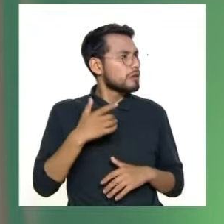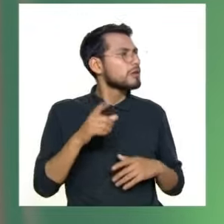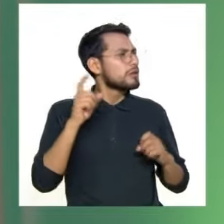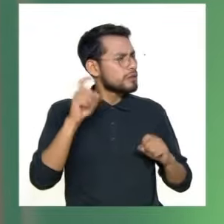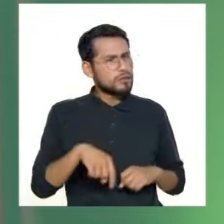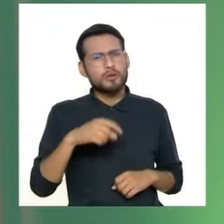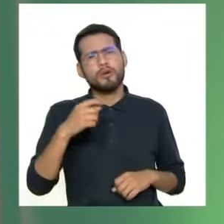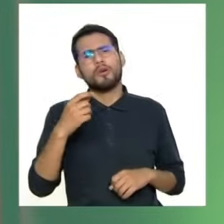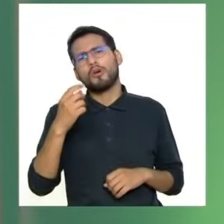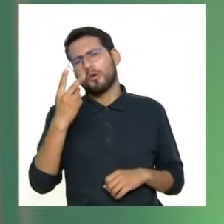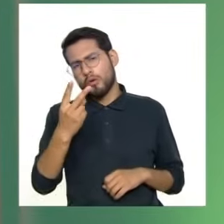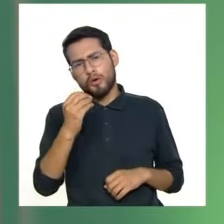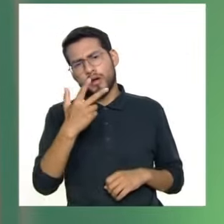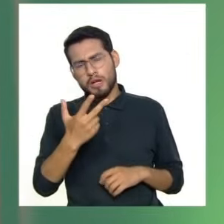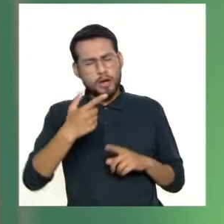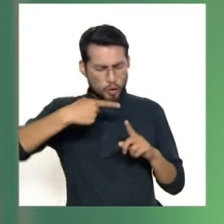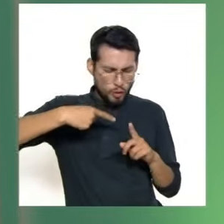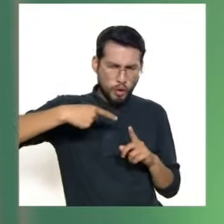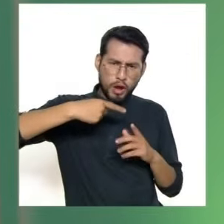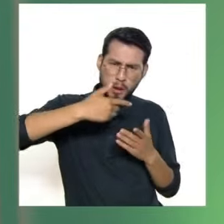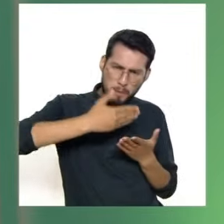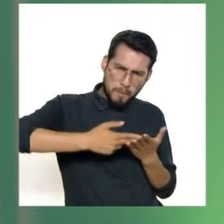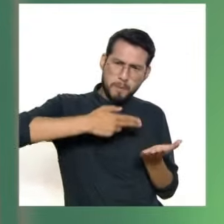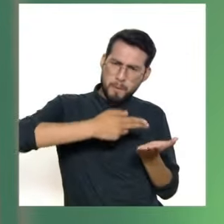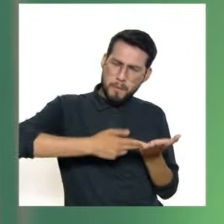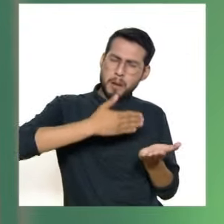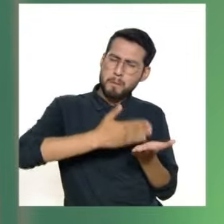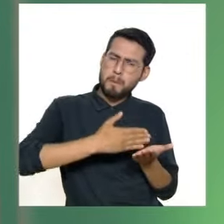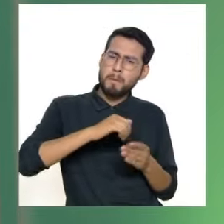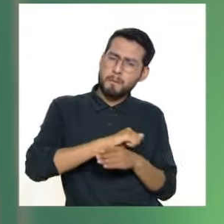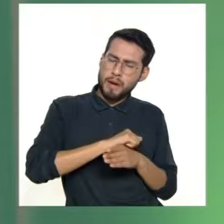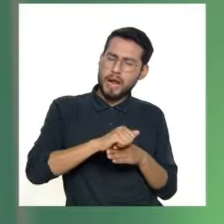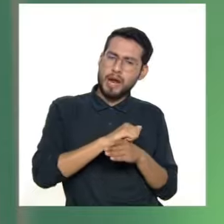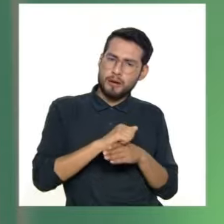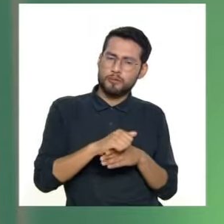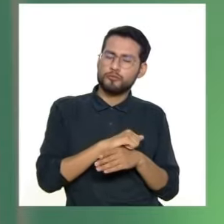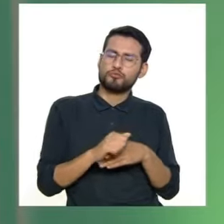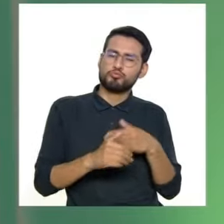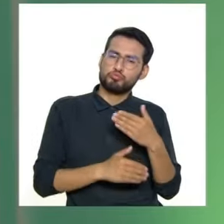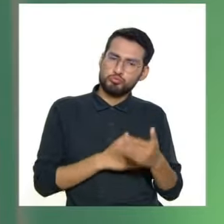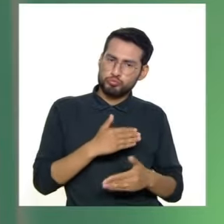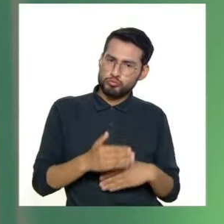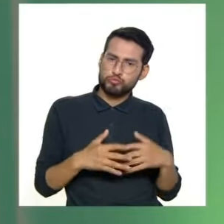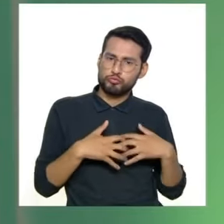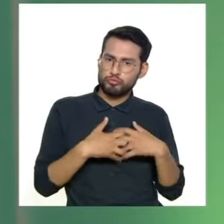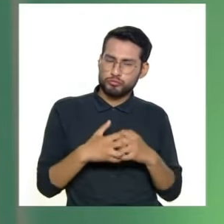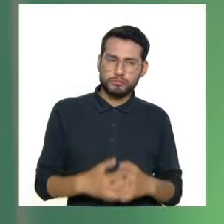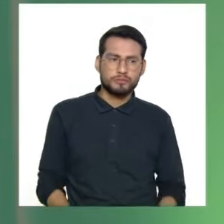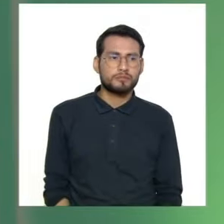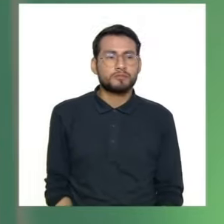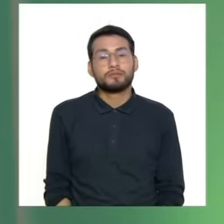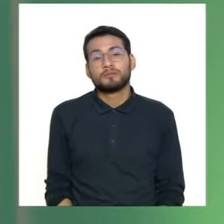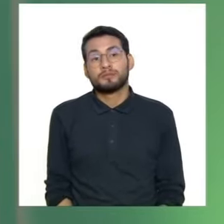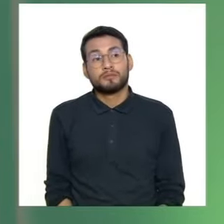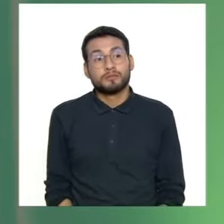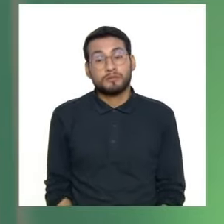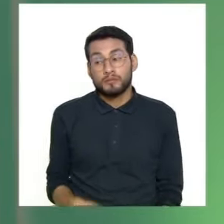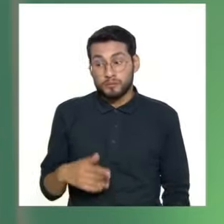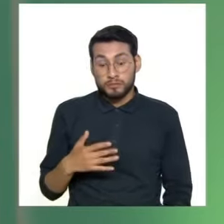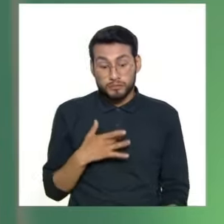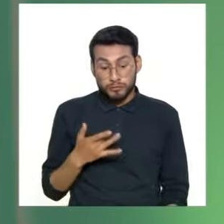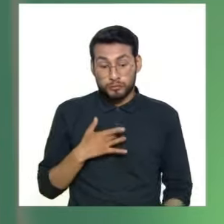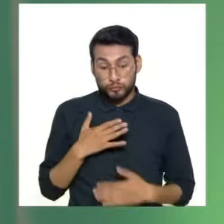dos a tres rondas como para entrar en acondicionamiento fortaleciendo en la medida que yo sienta